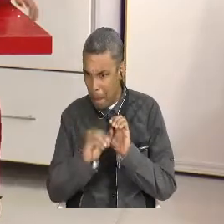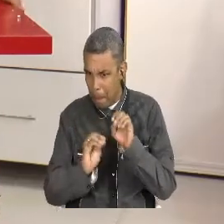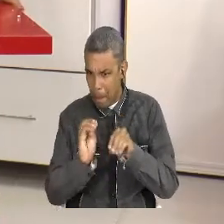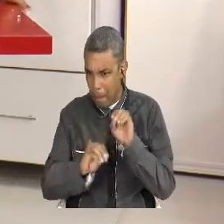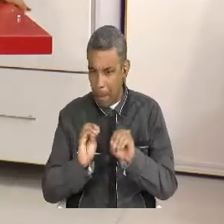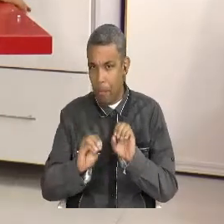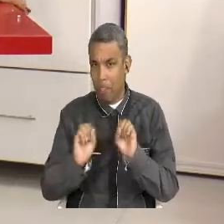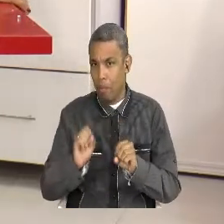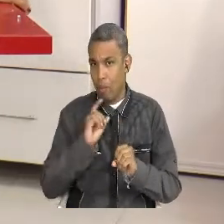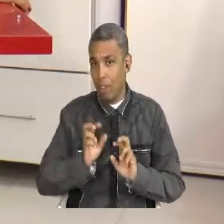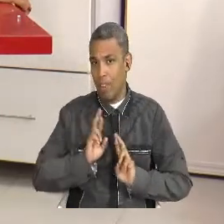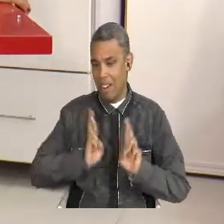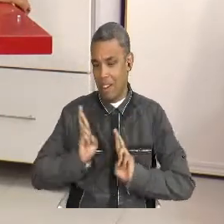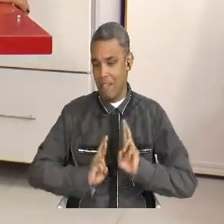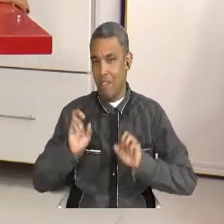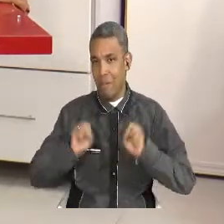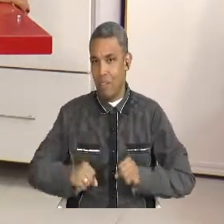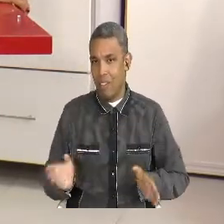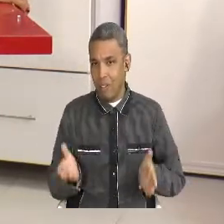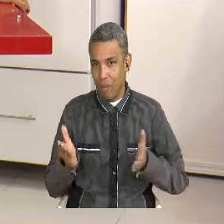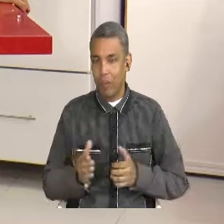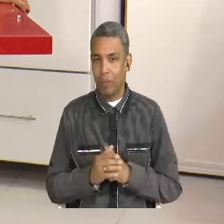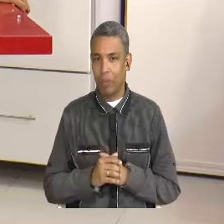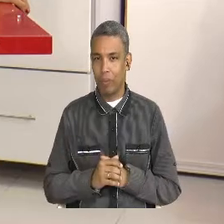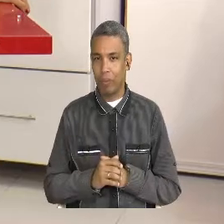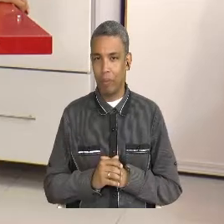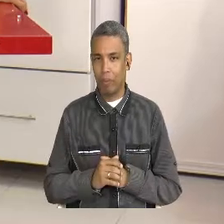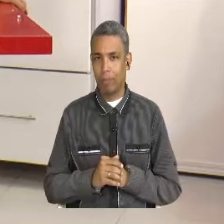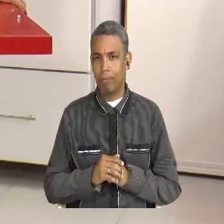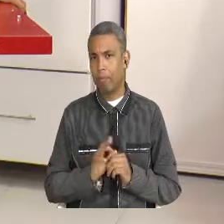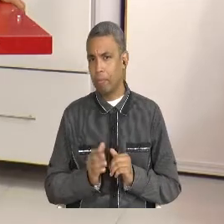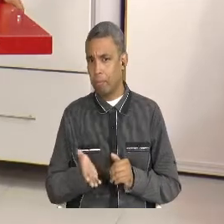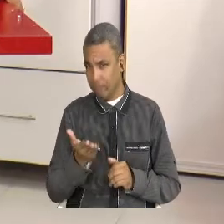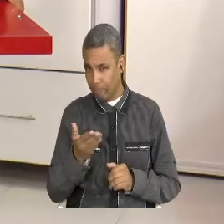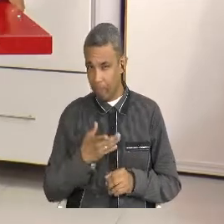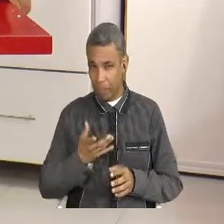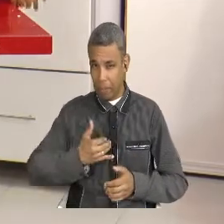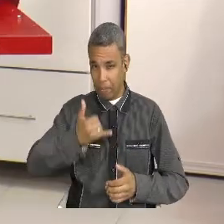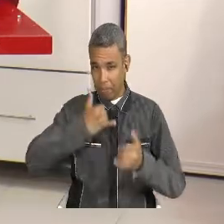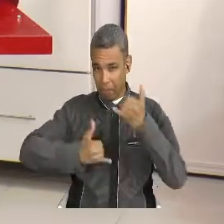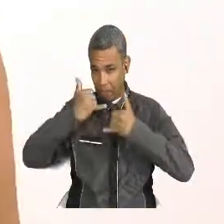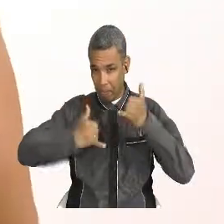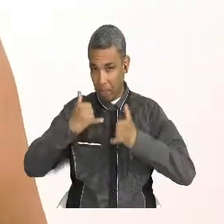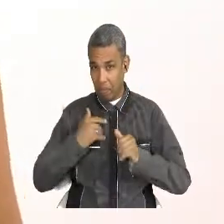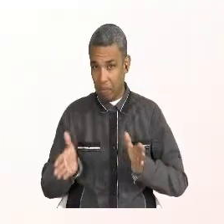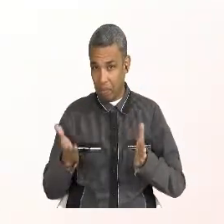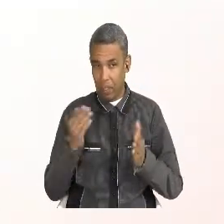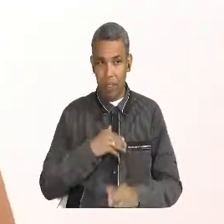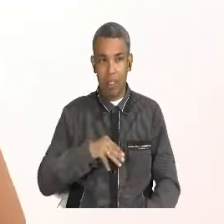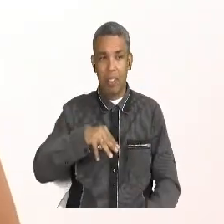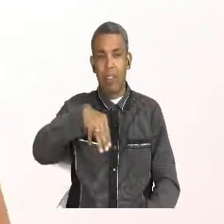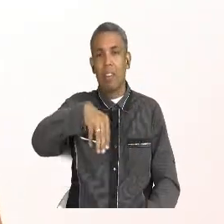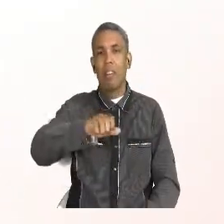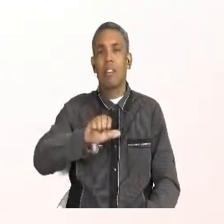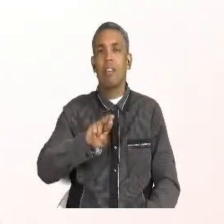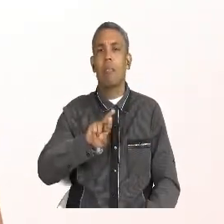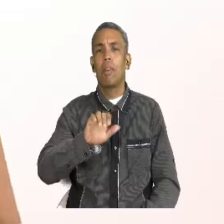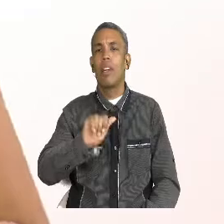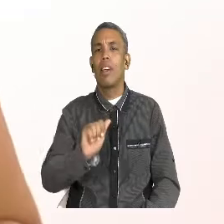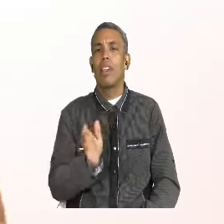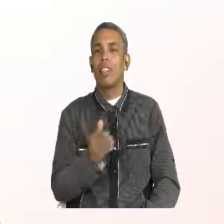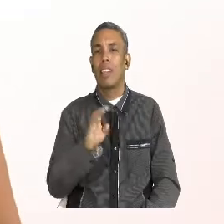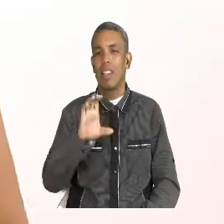ancheta, entonces. Sí, sí, sí, sí, no, pero mis televidentes hermosas que nunca faltan, mis televidentes que siempre están ahí pegaditas, María Cristina, Doña Lisa,